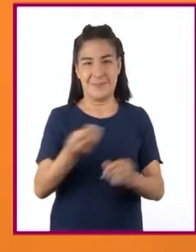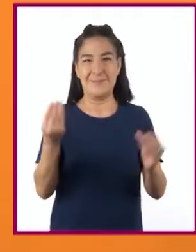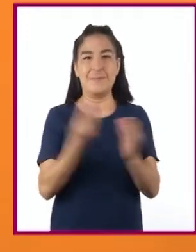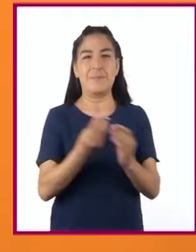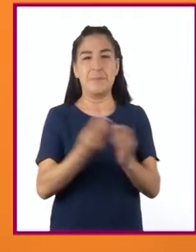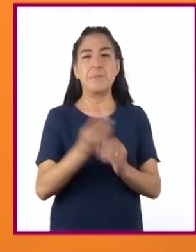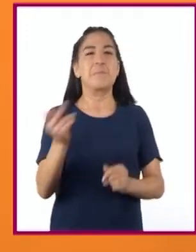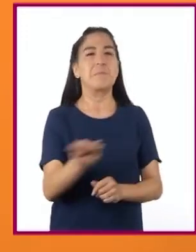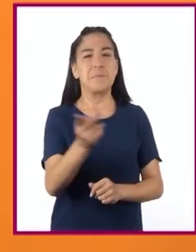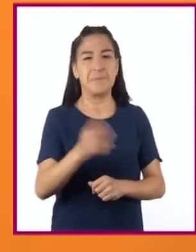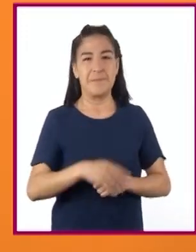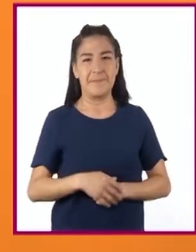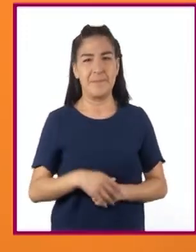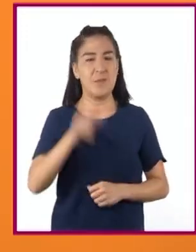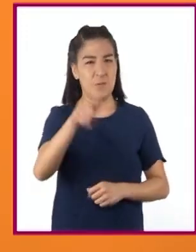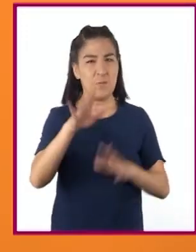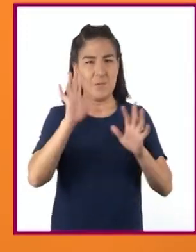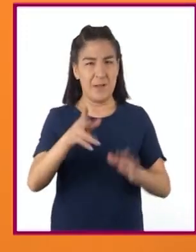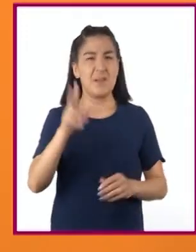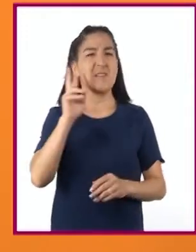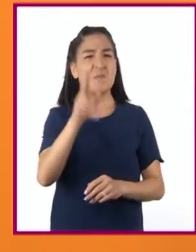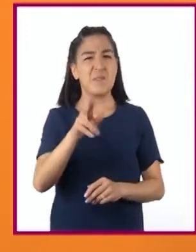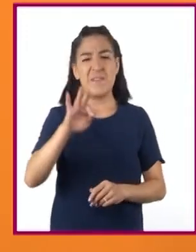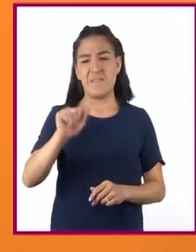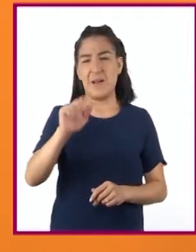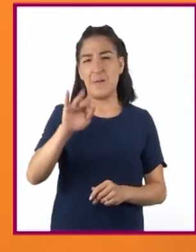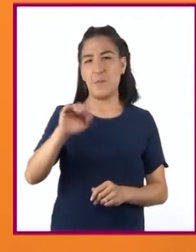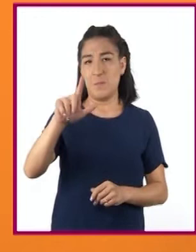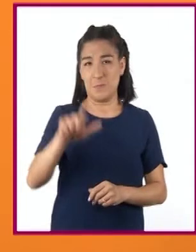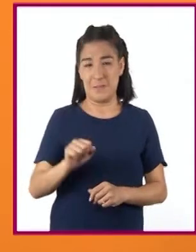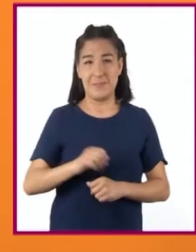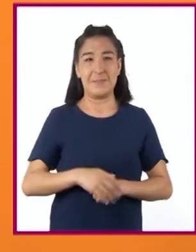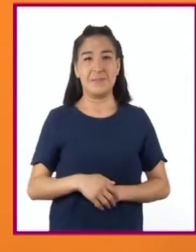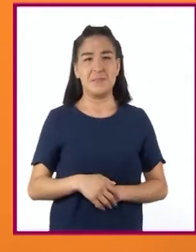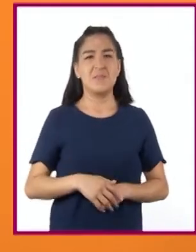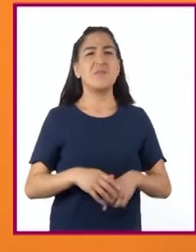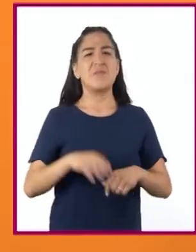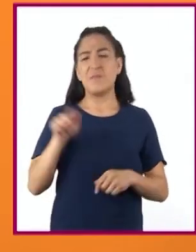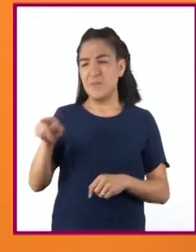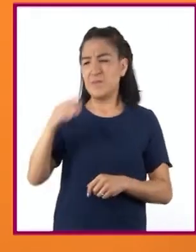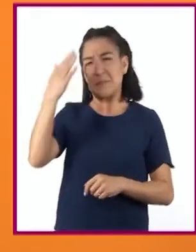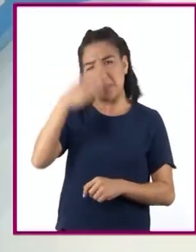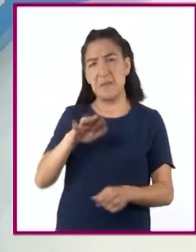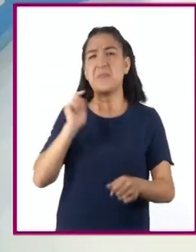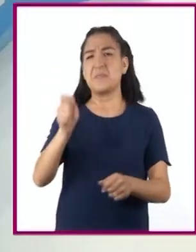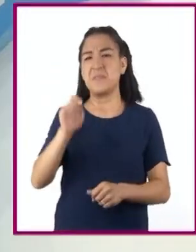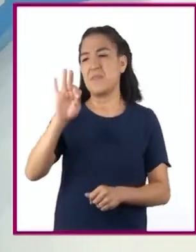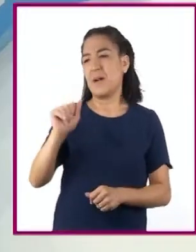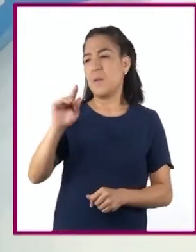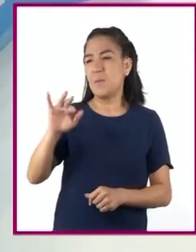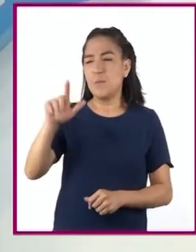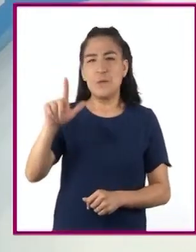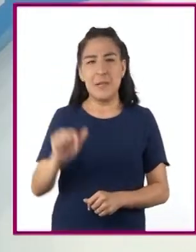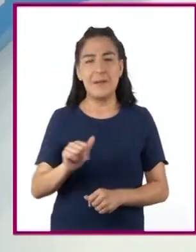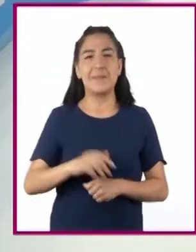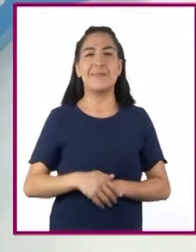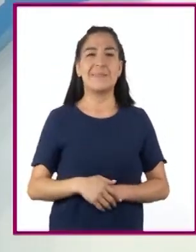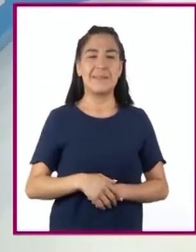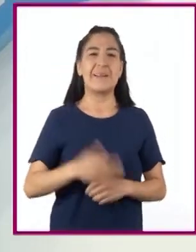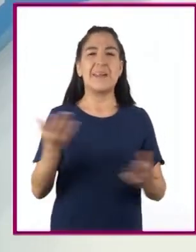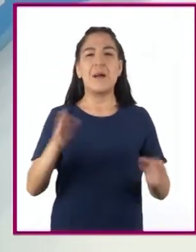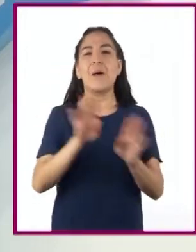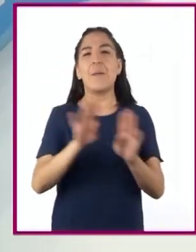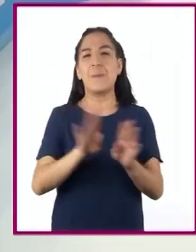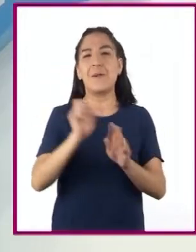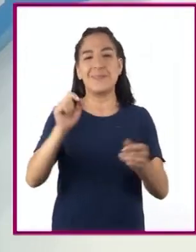una pregunta. ¿Han oído o leído fábulas? Francisco, ¿tú sabes qué es una fábula? Una fábula es una narración que